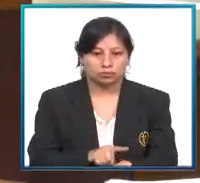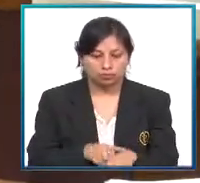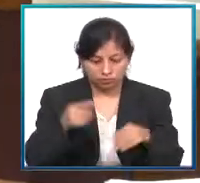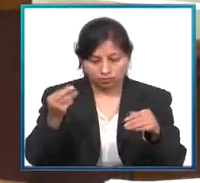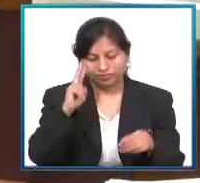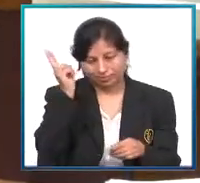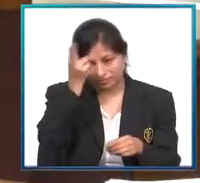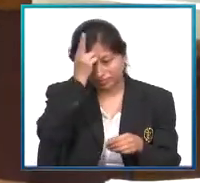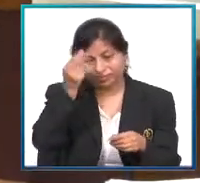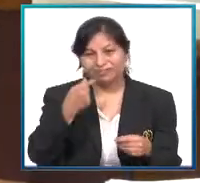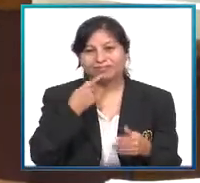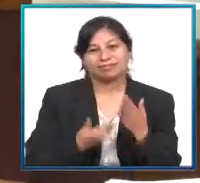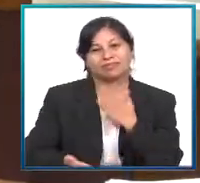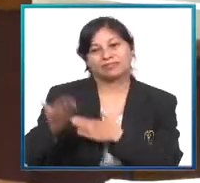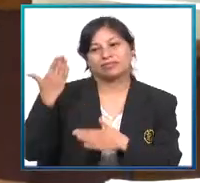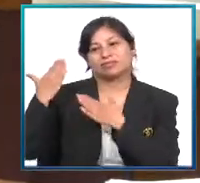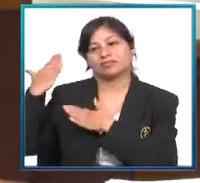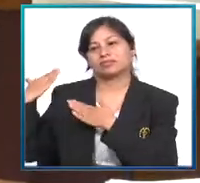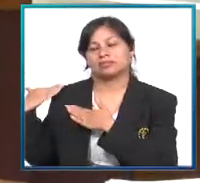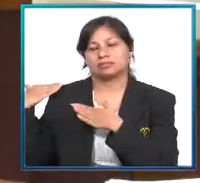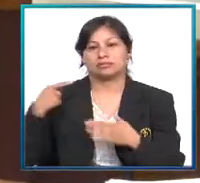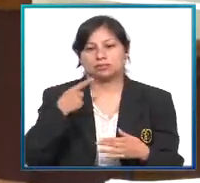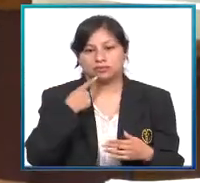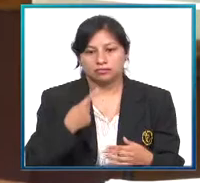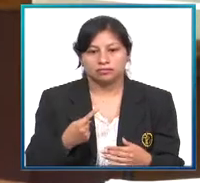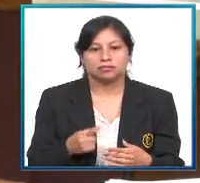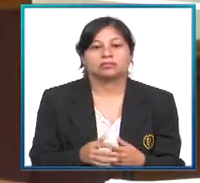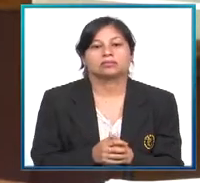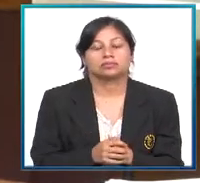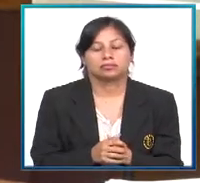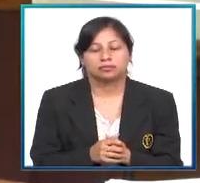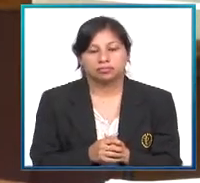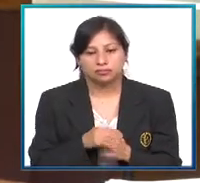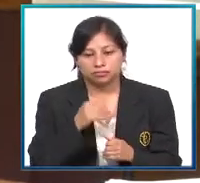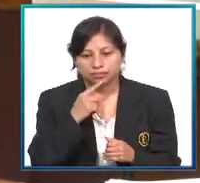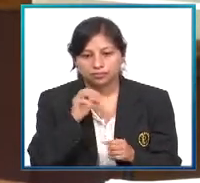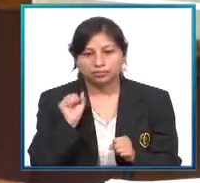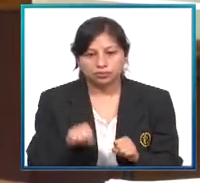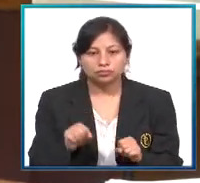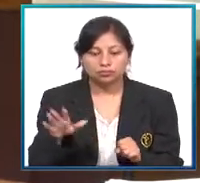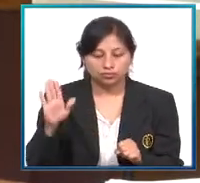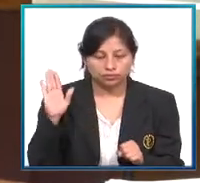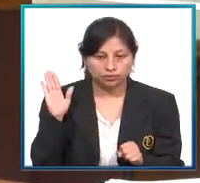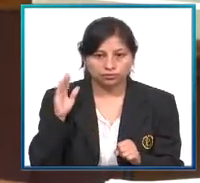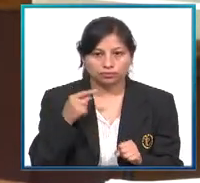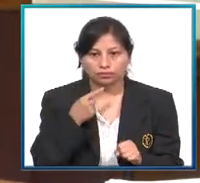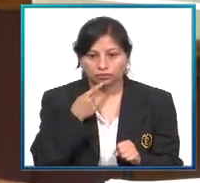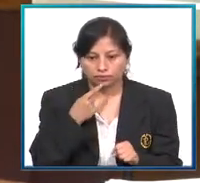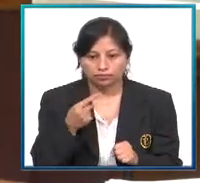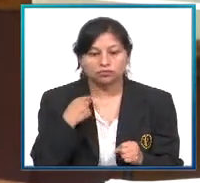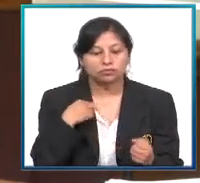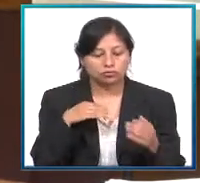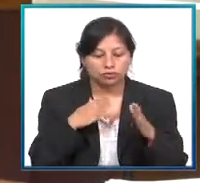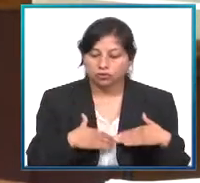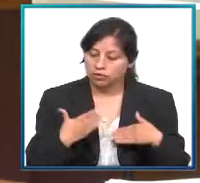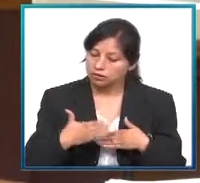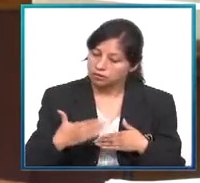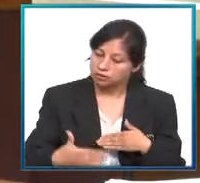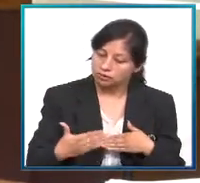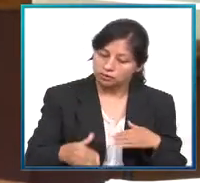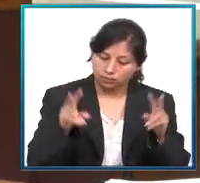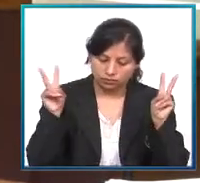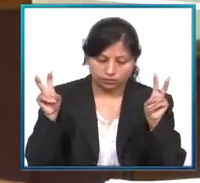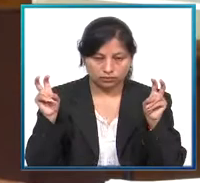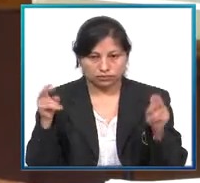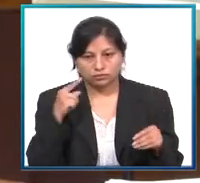corona, porque esto viene desde esa época de la colonia. Entonces nos comprometimos con el señor registrador a darle continuidad al